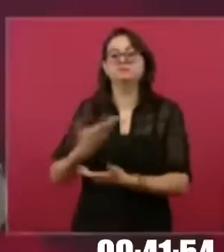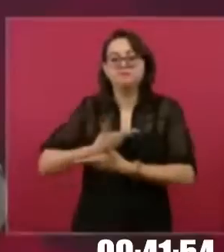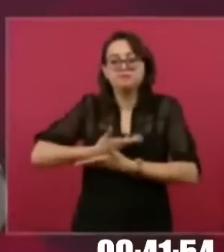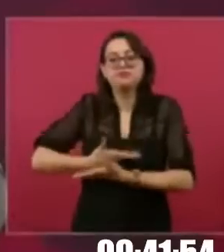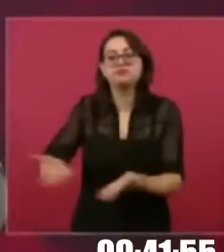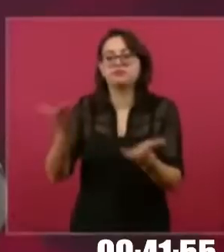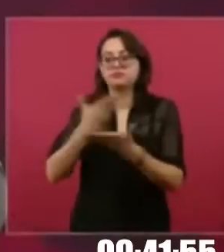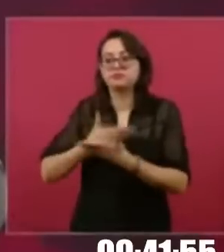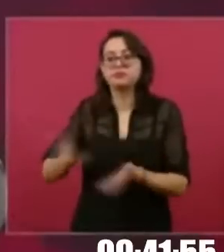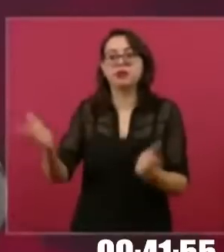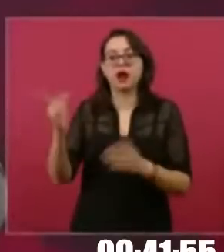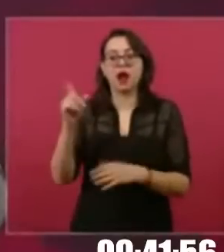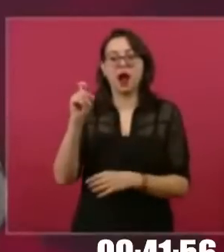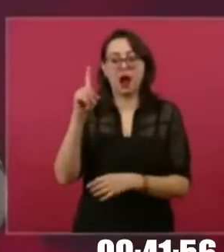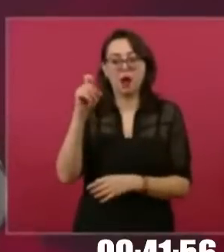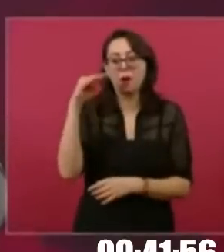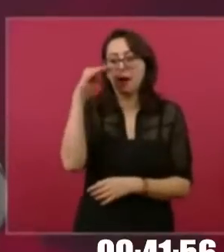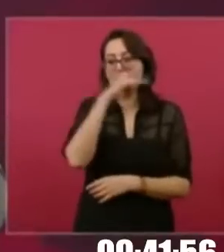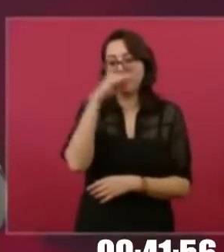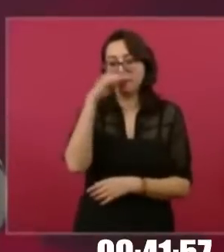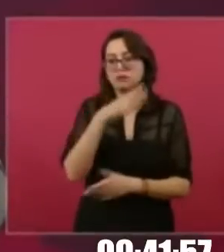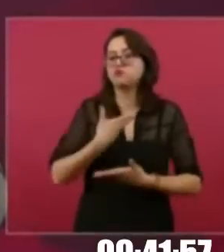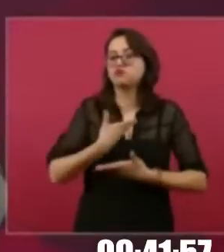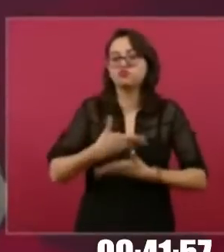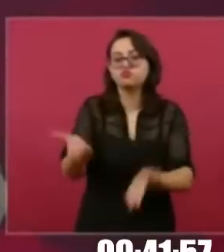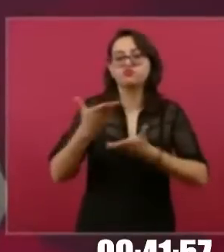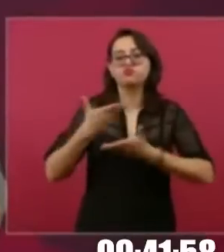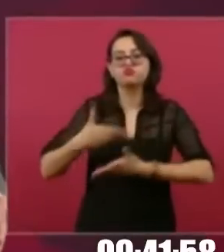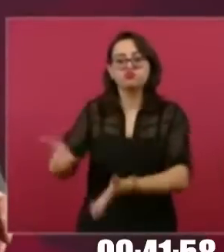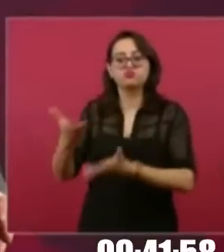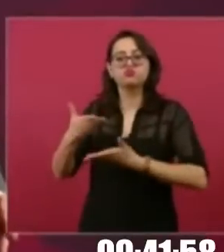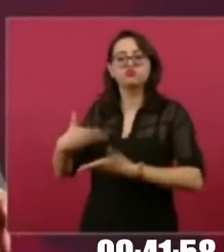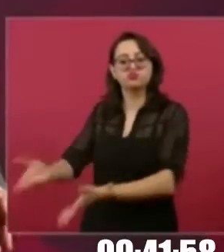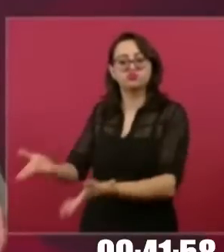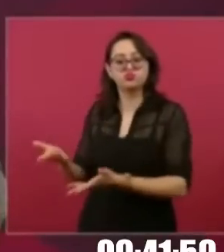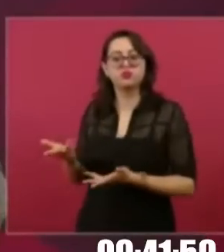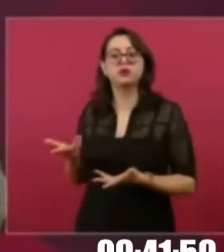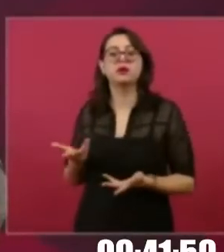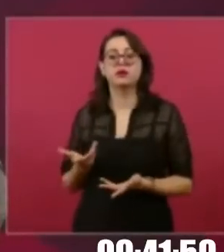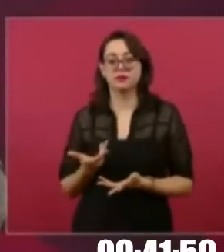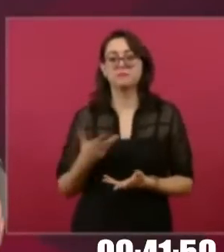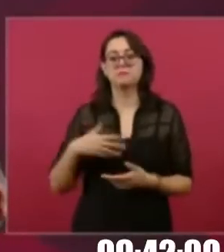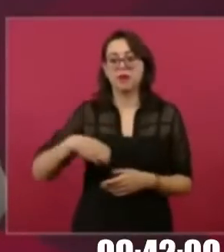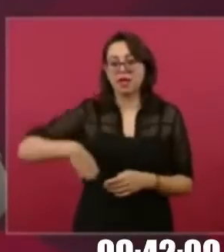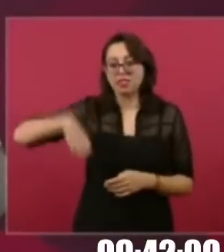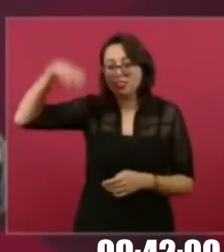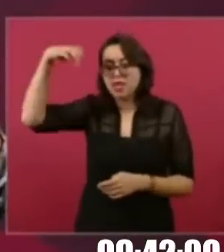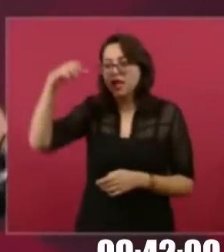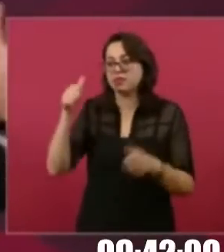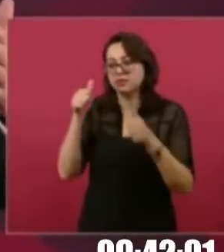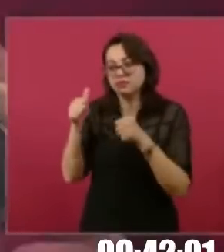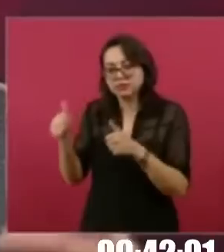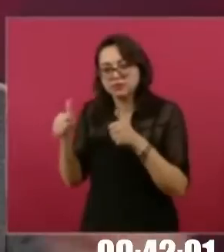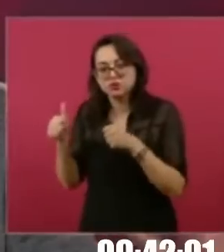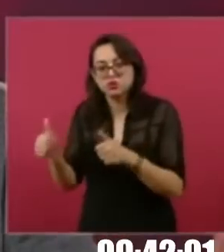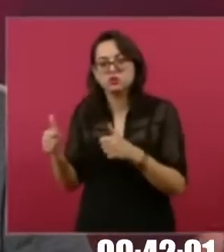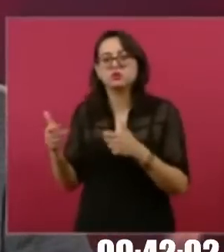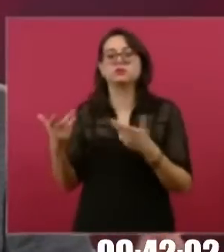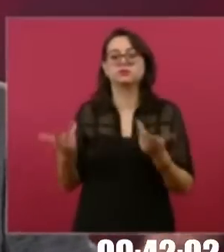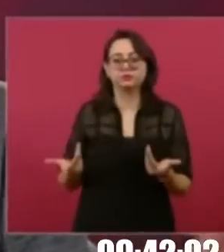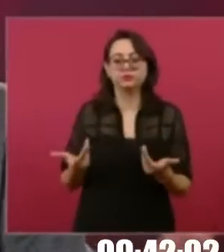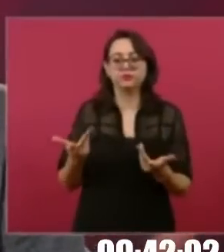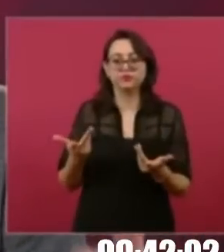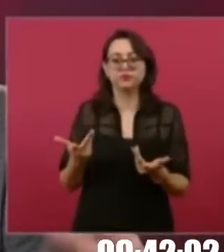de agua gratuita Empezando por la atención a los adultos mayores y desde luego